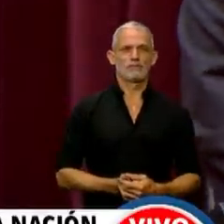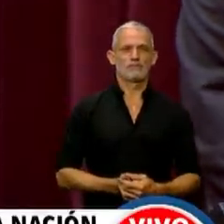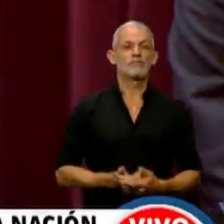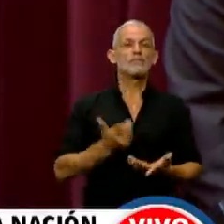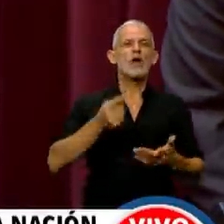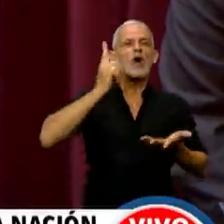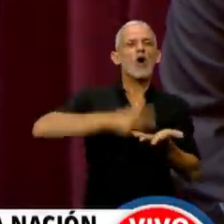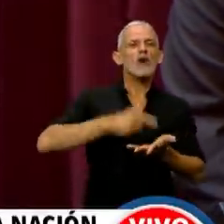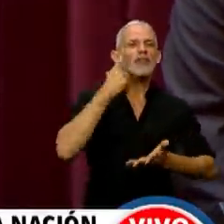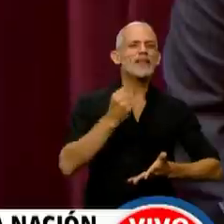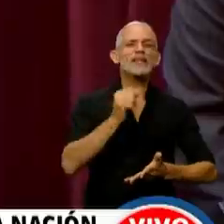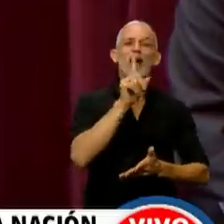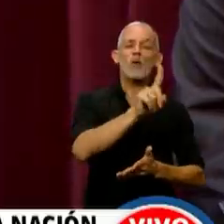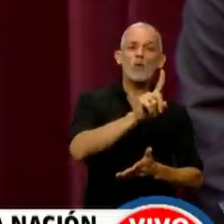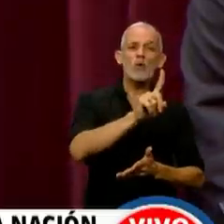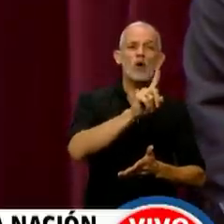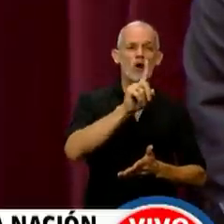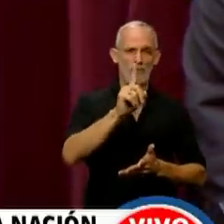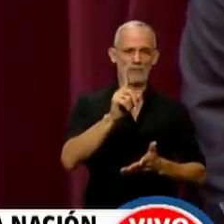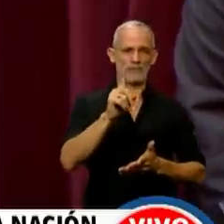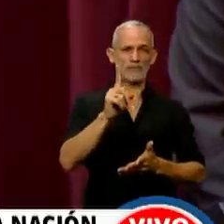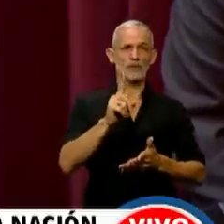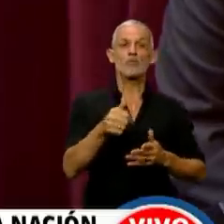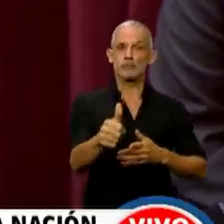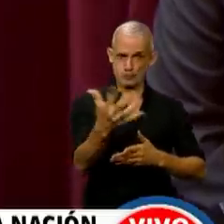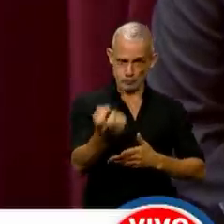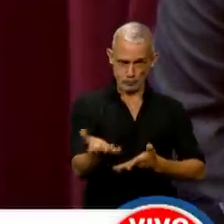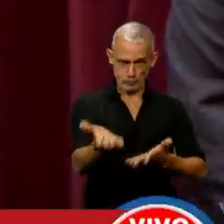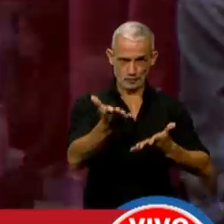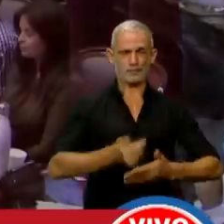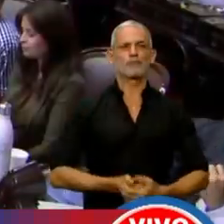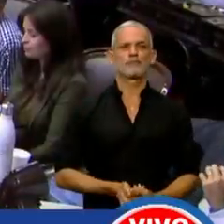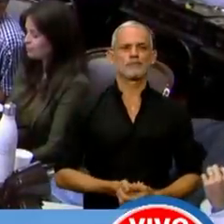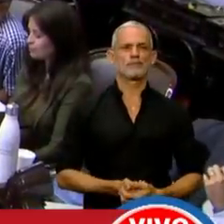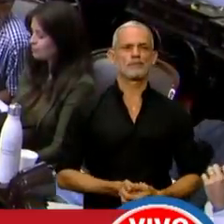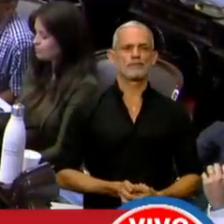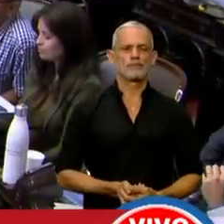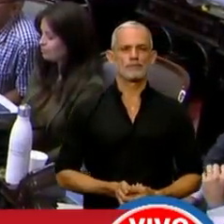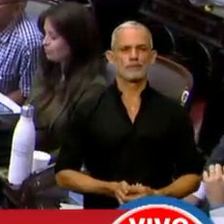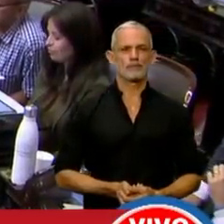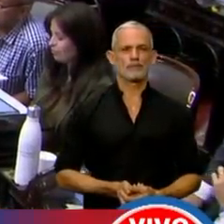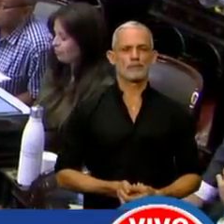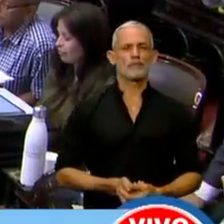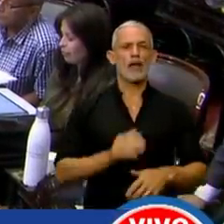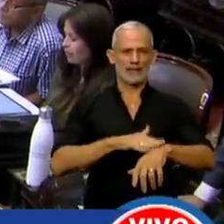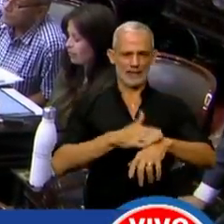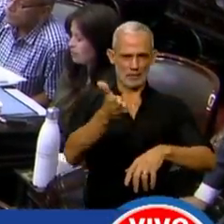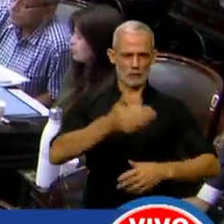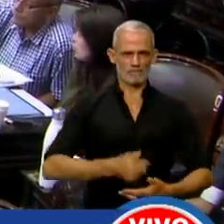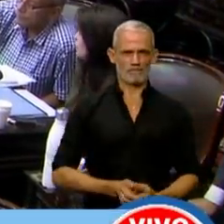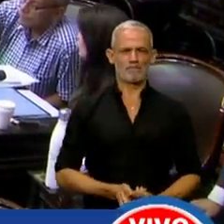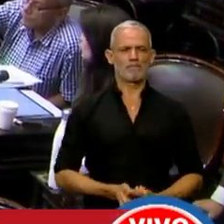orden del día 1 sirvan se marcar su voto tiempo